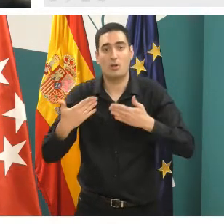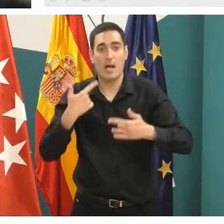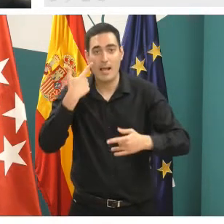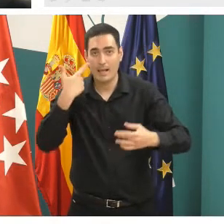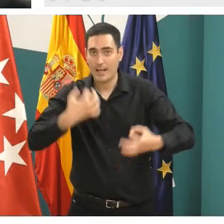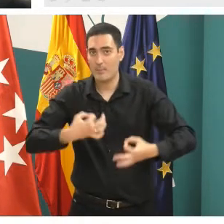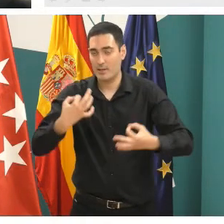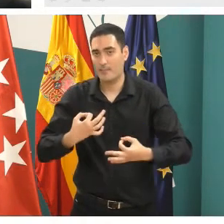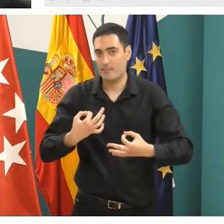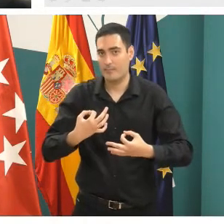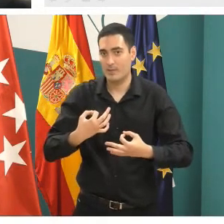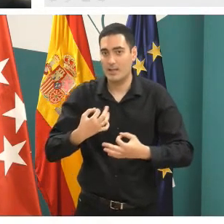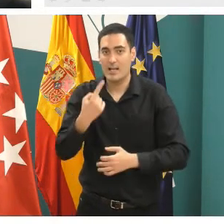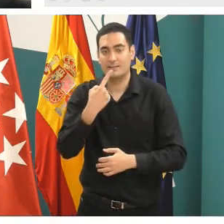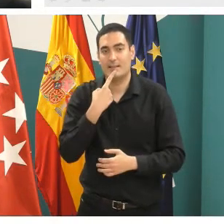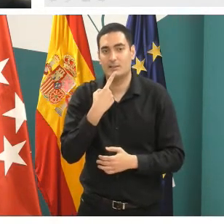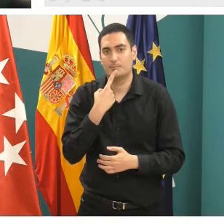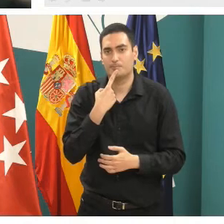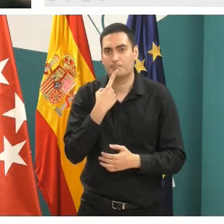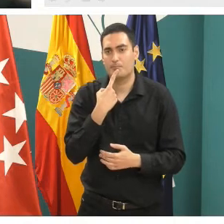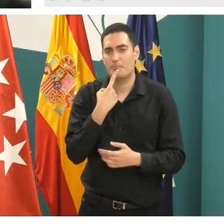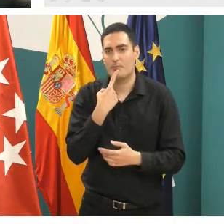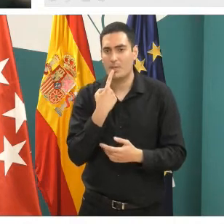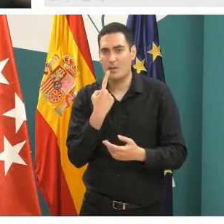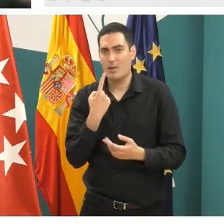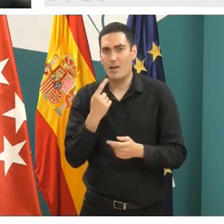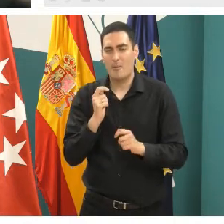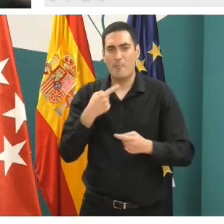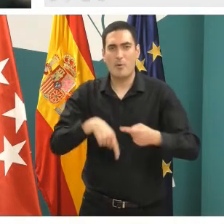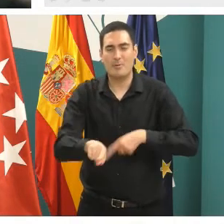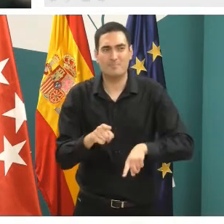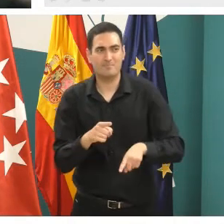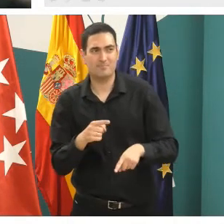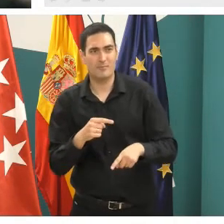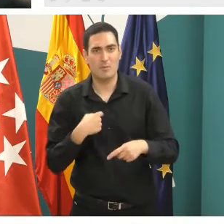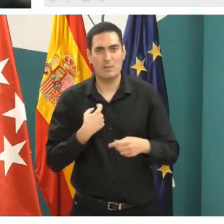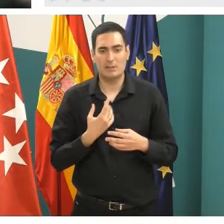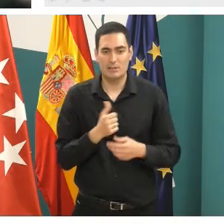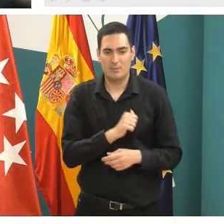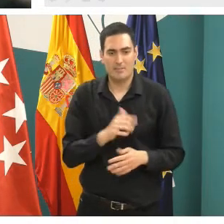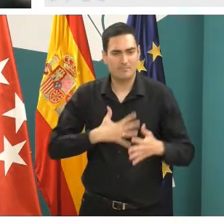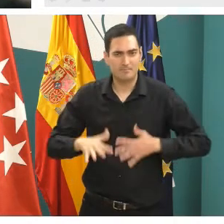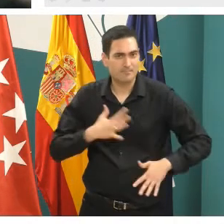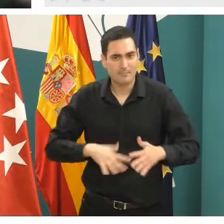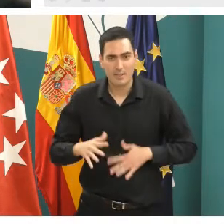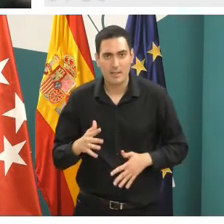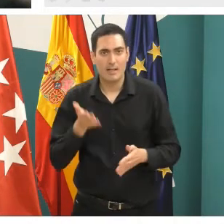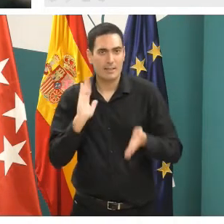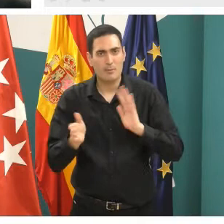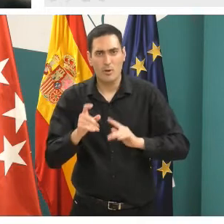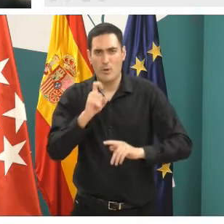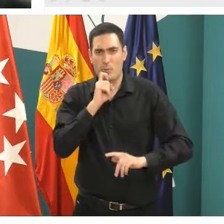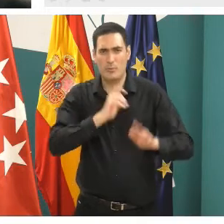realmente provocan, como se ha dicho recién, una gran desesperanza, una gran indefensión, tratamientos